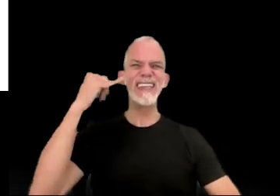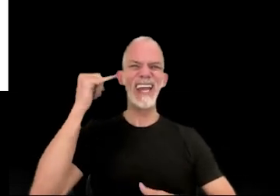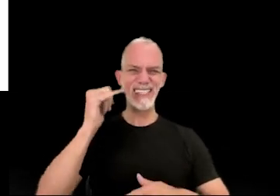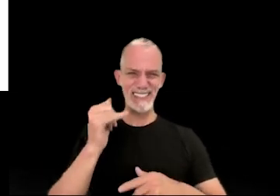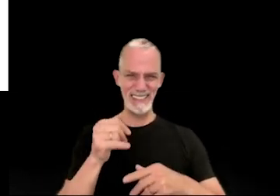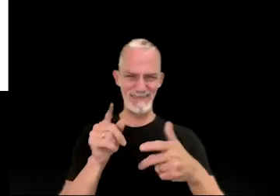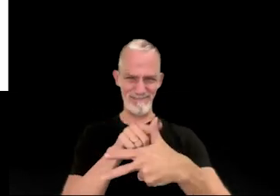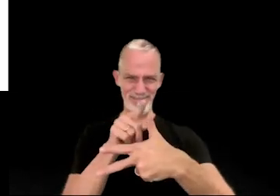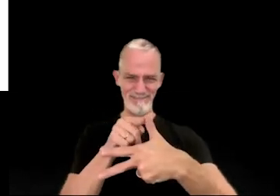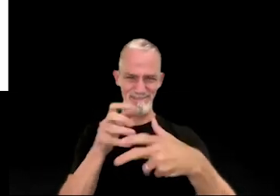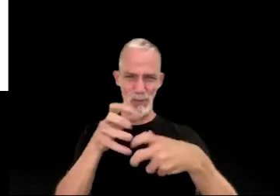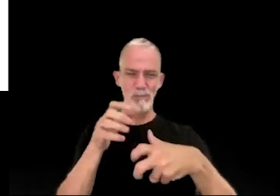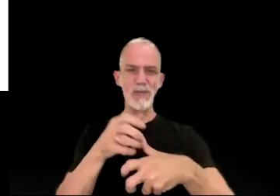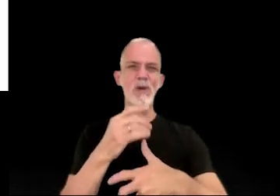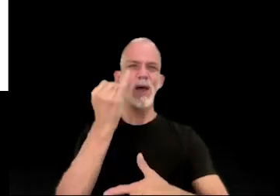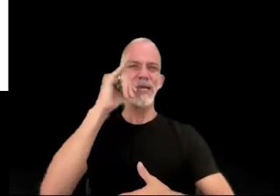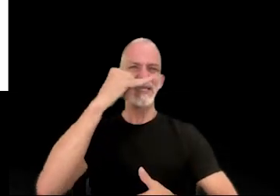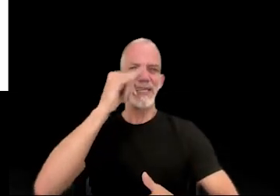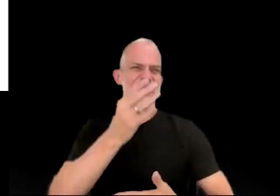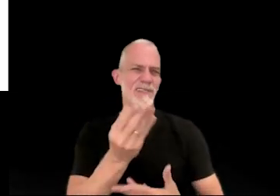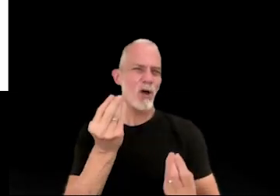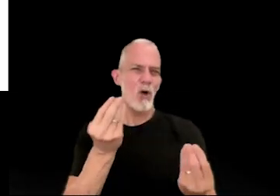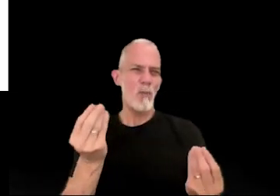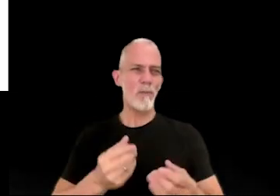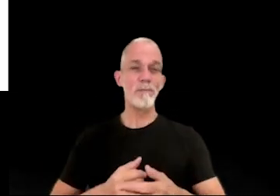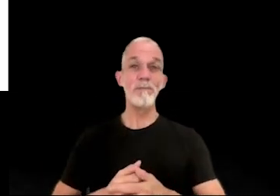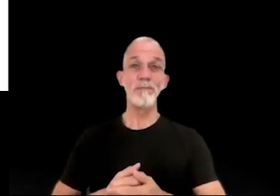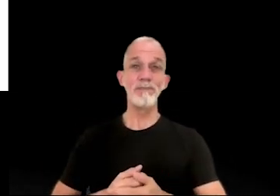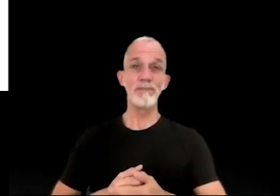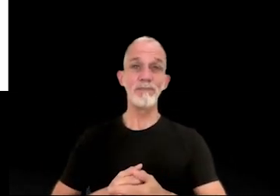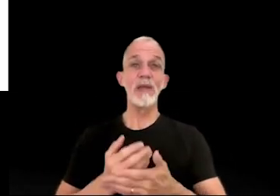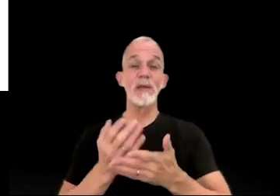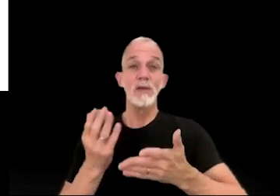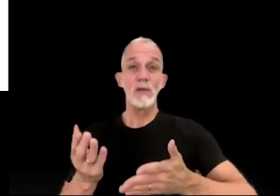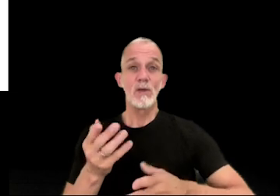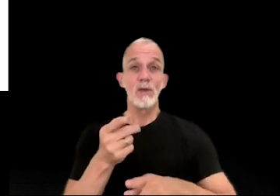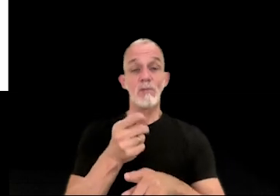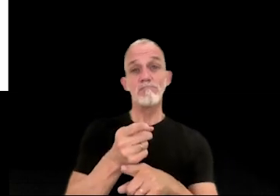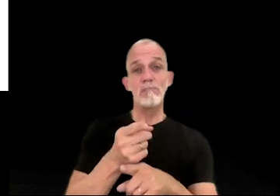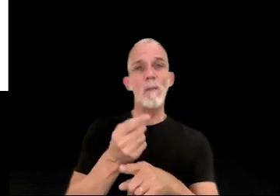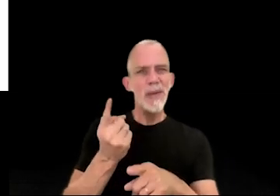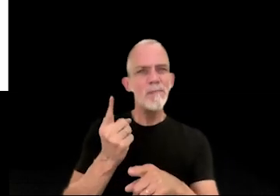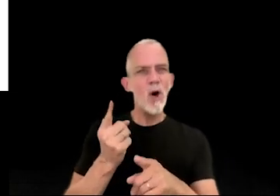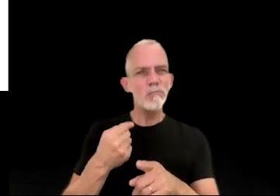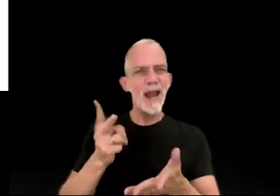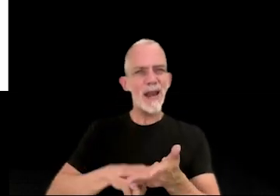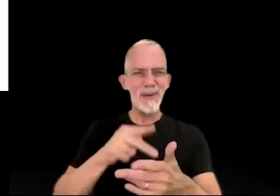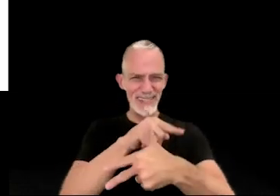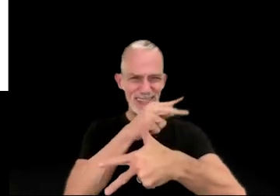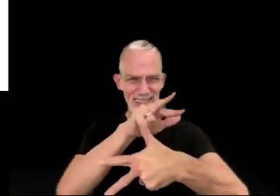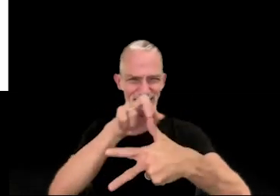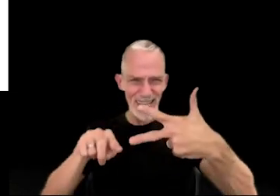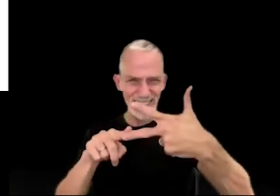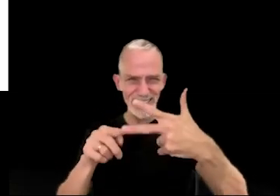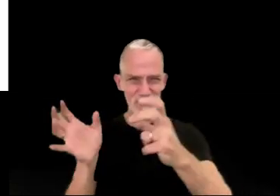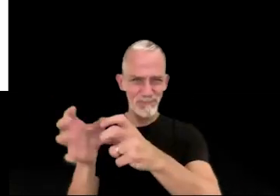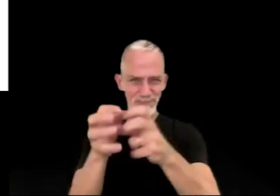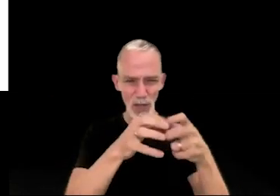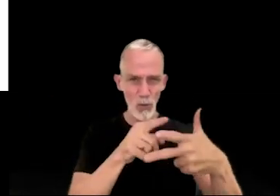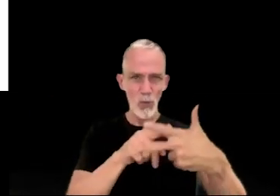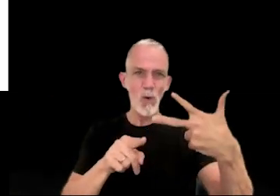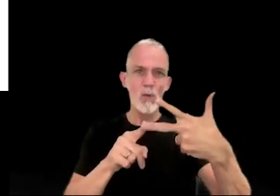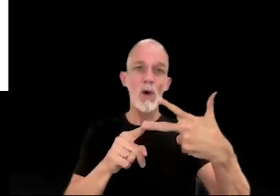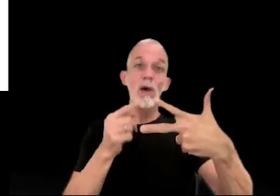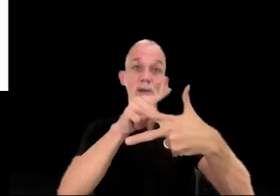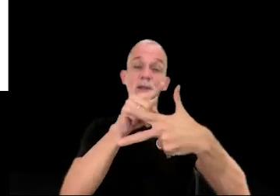de accesorios? Acá también, de nuevo, así como repetí recién los 3 grupos, abro en 3